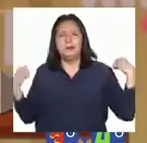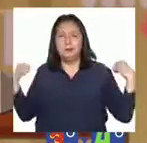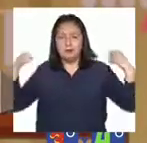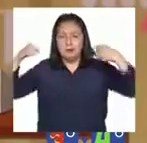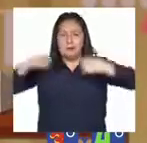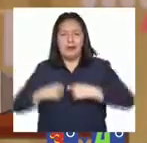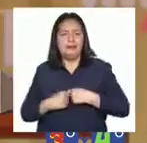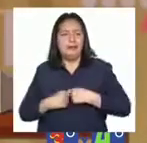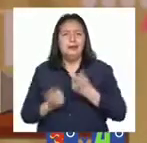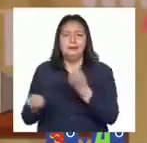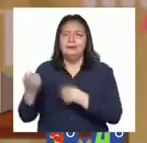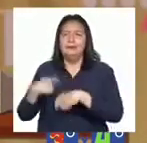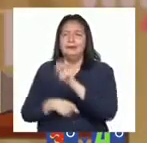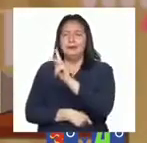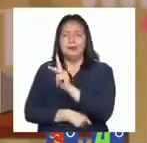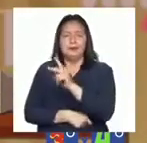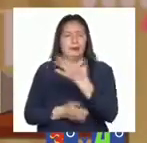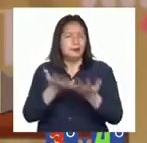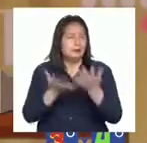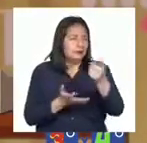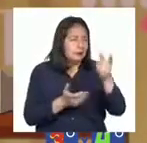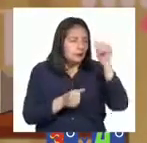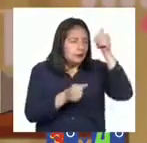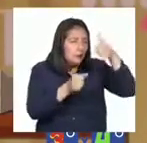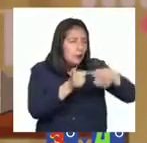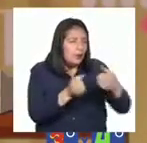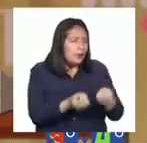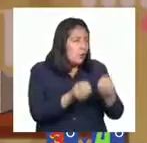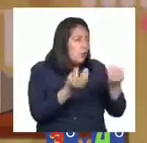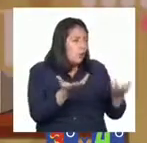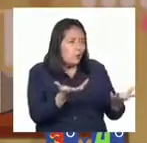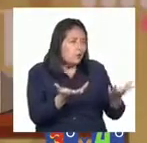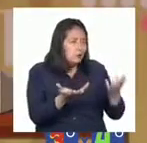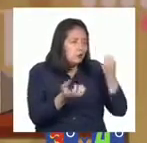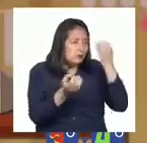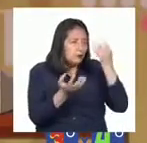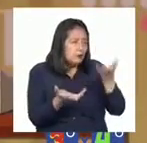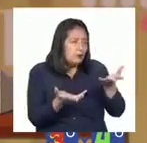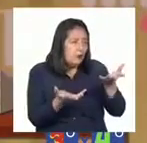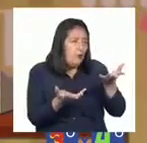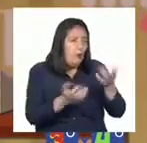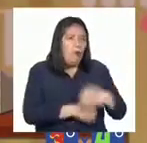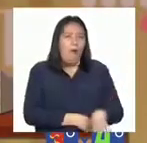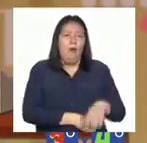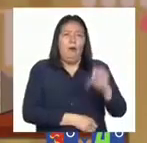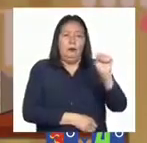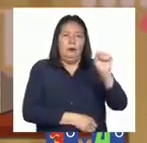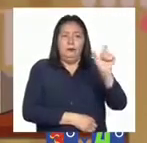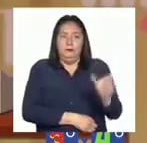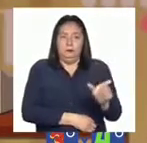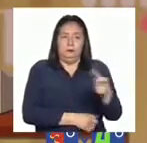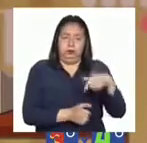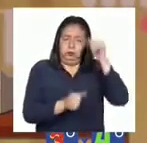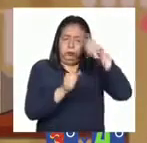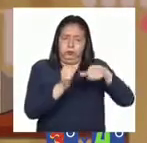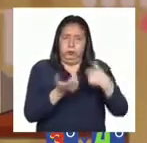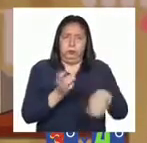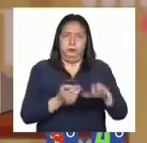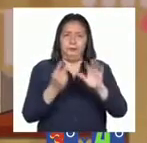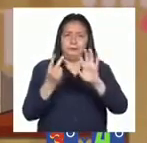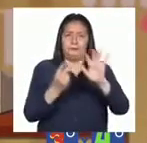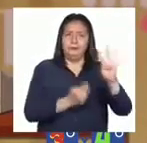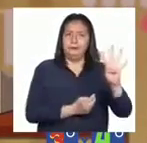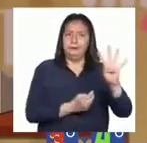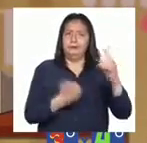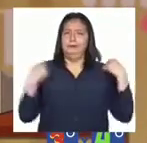Quilla. ¿Recordarán algún dato sobre la venta de las mantas? Sisa recuerda que ella vendió